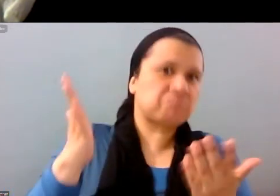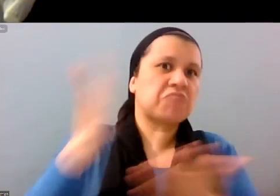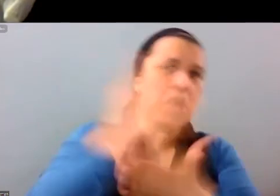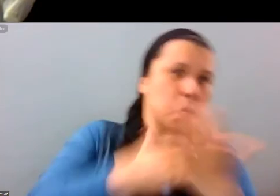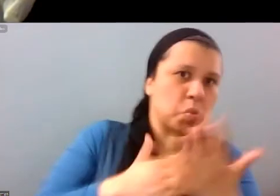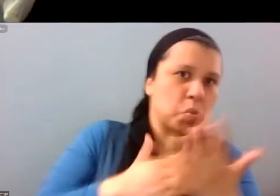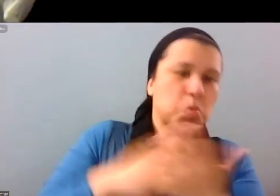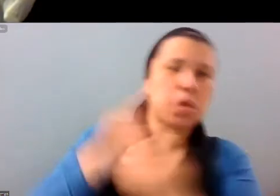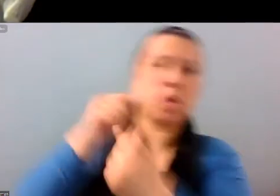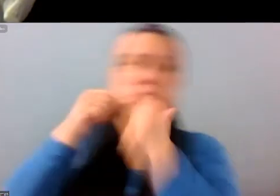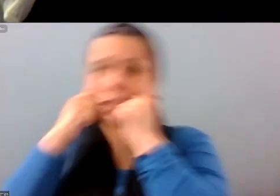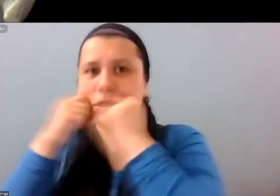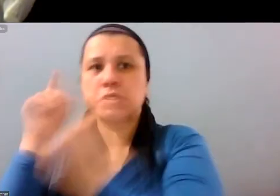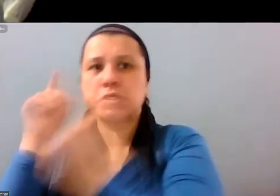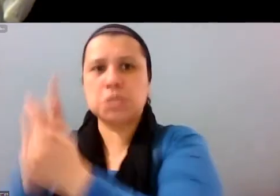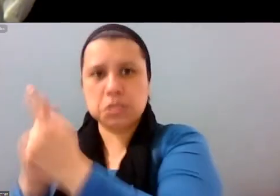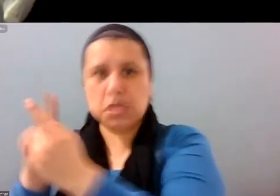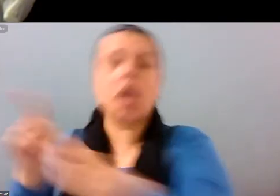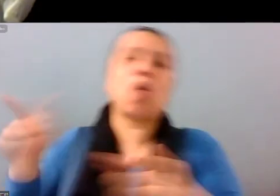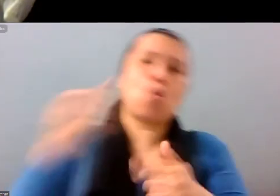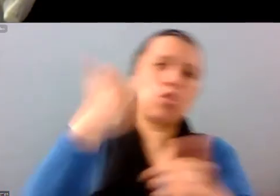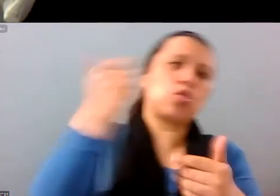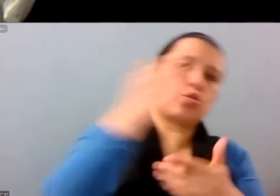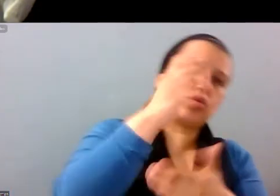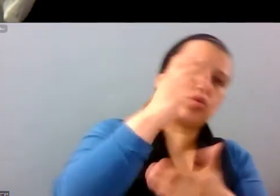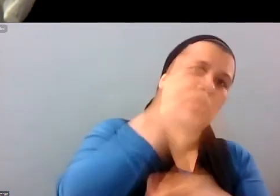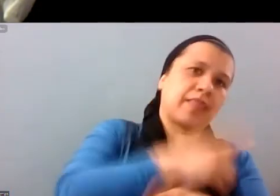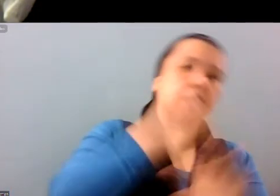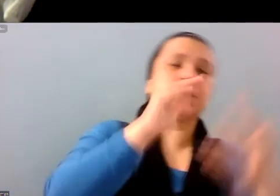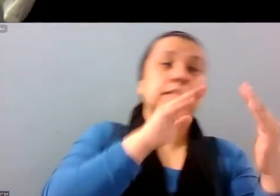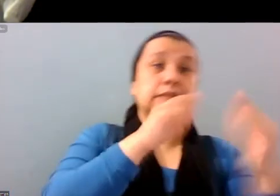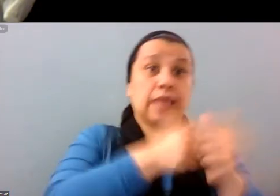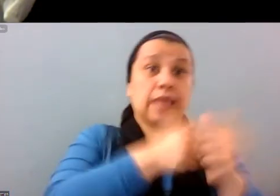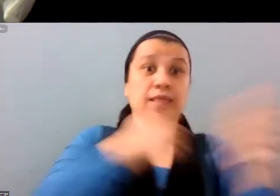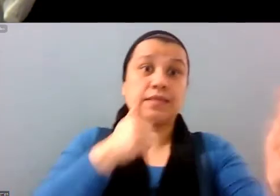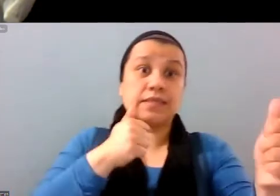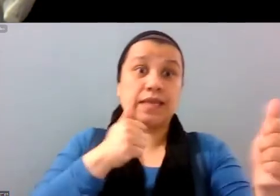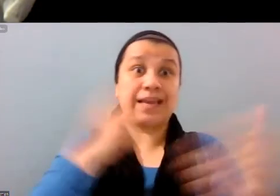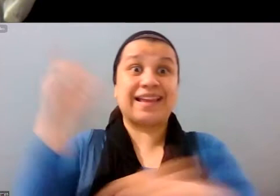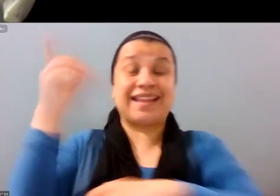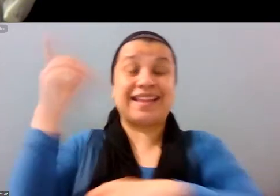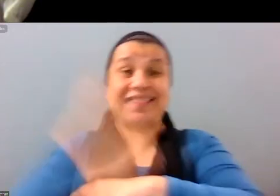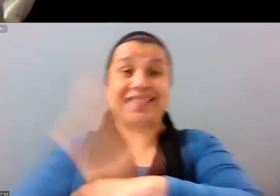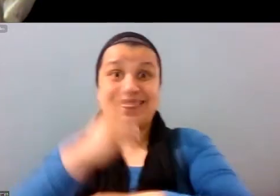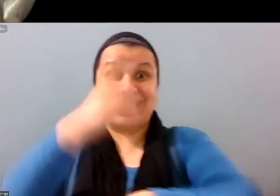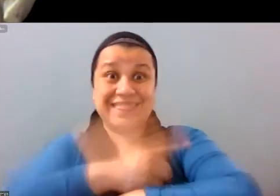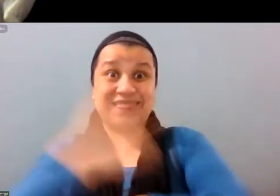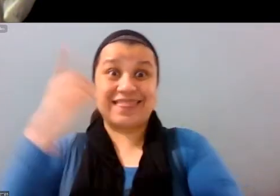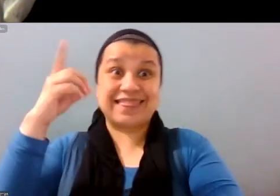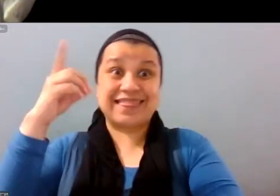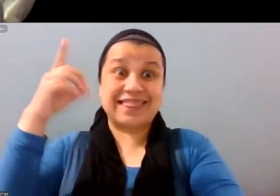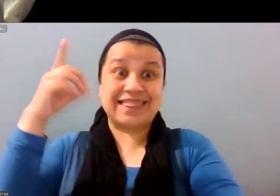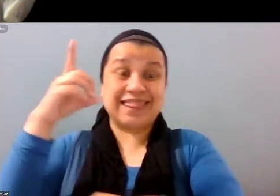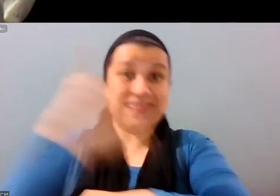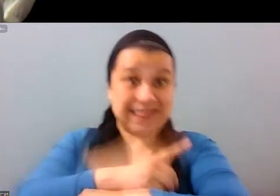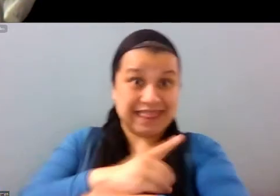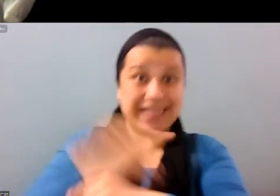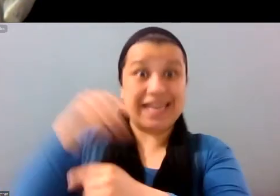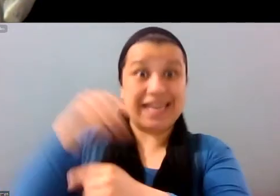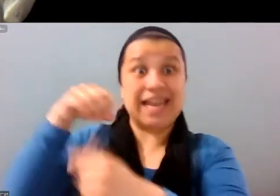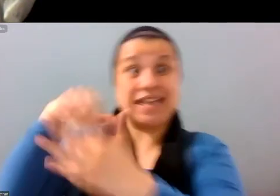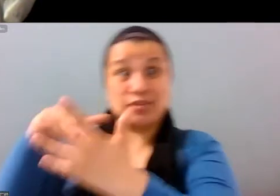dosis a distancia de días completos eso sí es decir el estudiante que va ese día el lunes va enteramente ese día ya el martes no